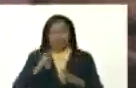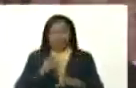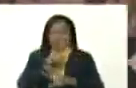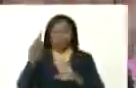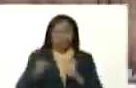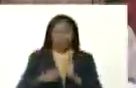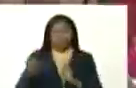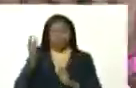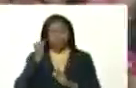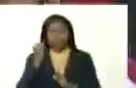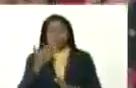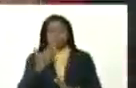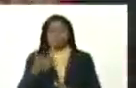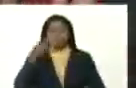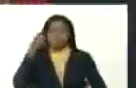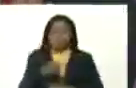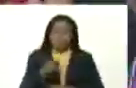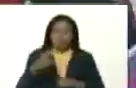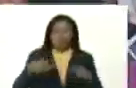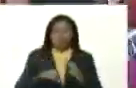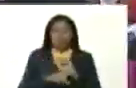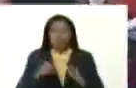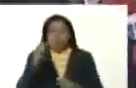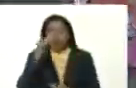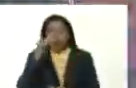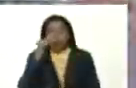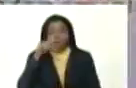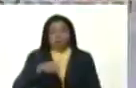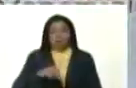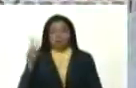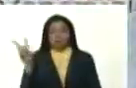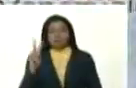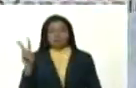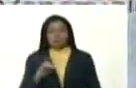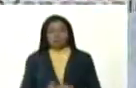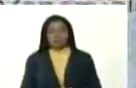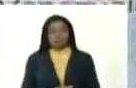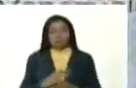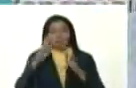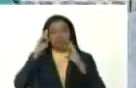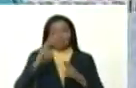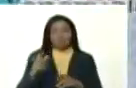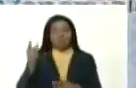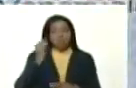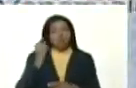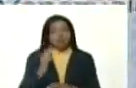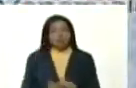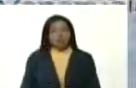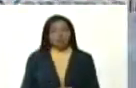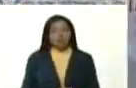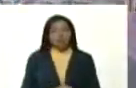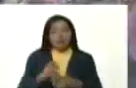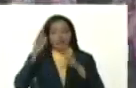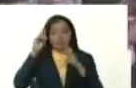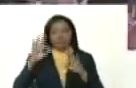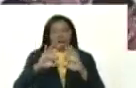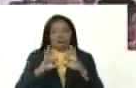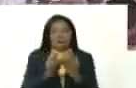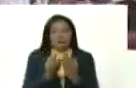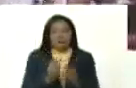mujeres. Pido y exijo a los hombres de Venezuela. Respeto a la mujer, respeto a la